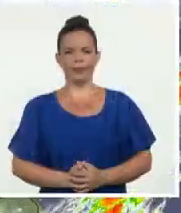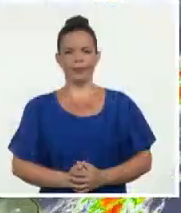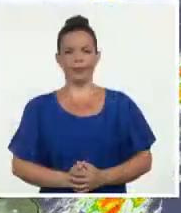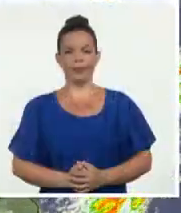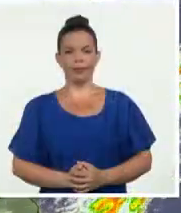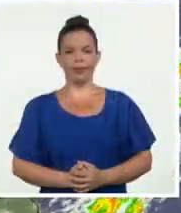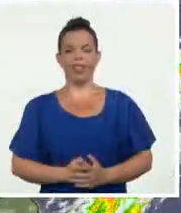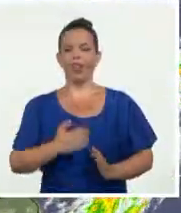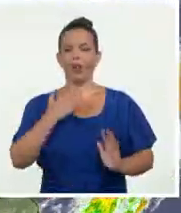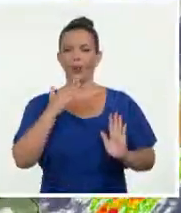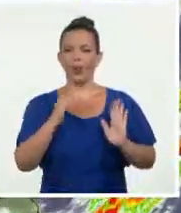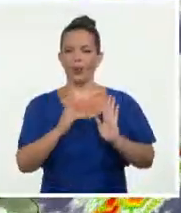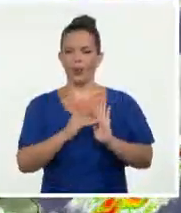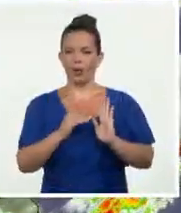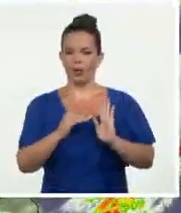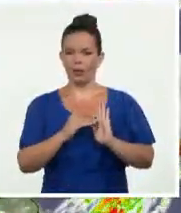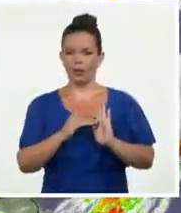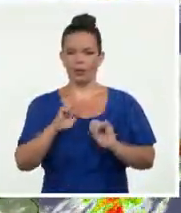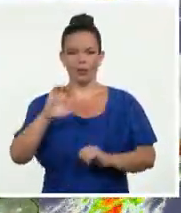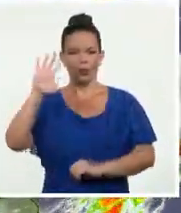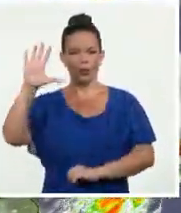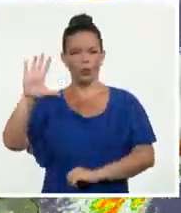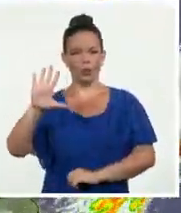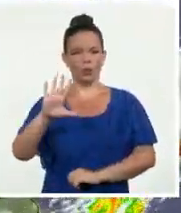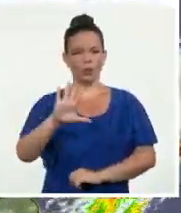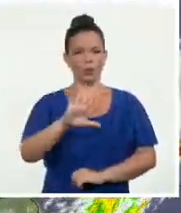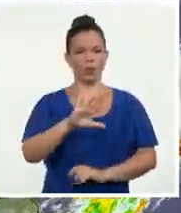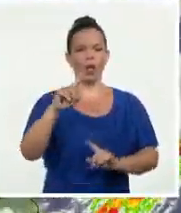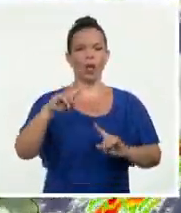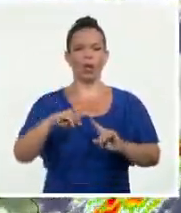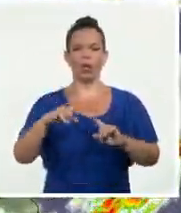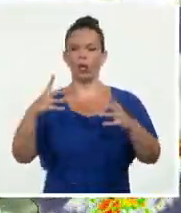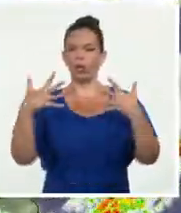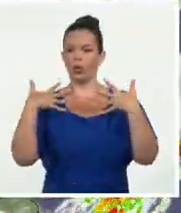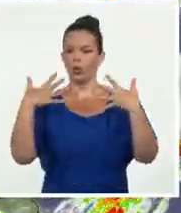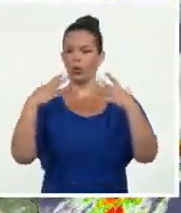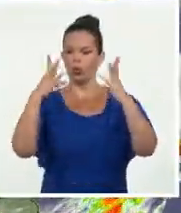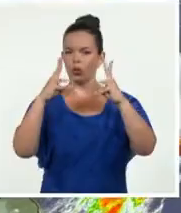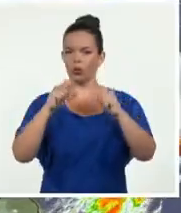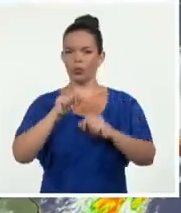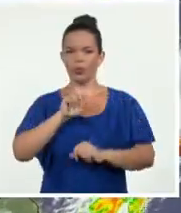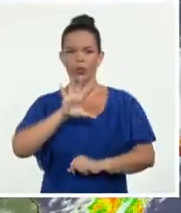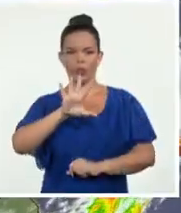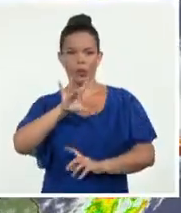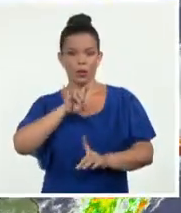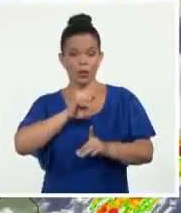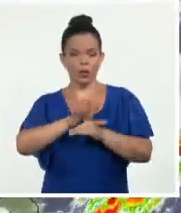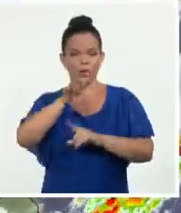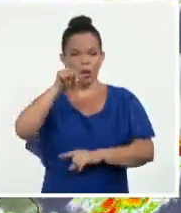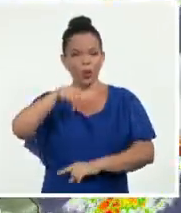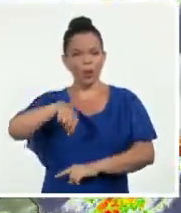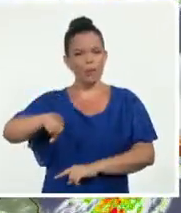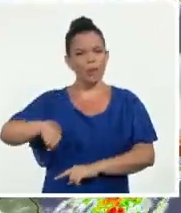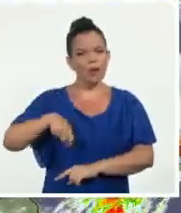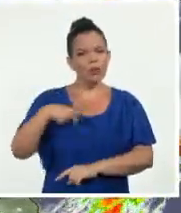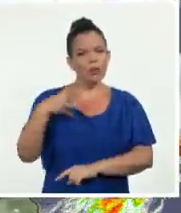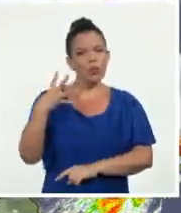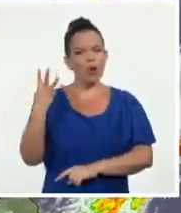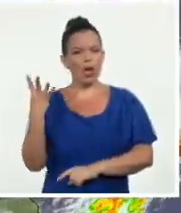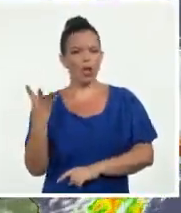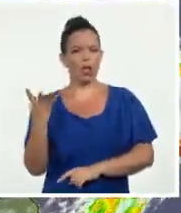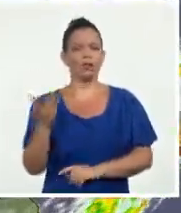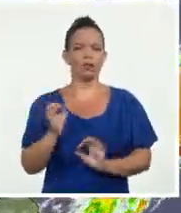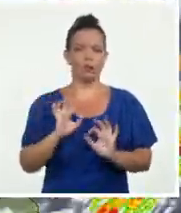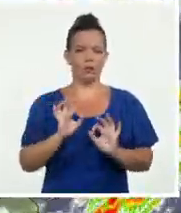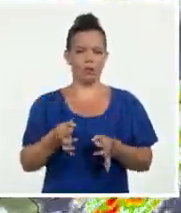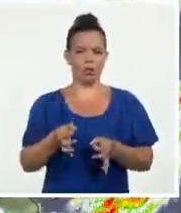buenas tardes la depresión tropical número 5 de la actual temporada ciclónica se formó durante la madrugada de hoy en el atlántico norte occidental